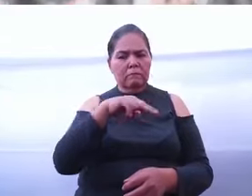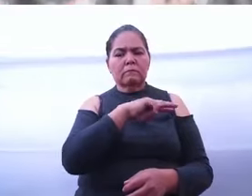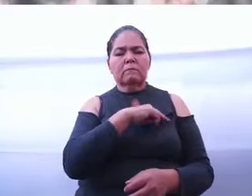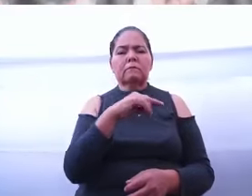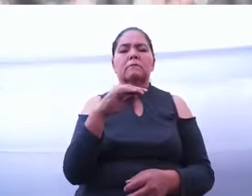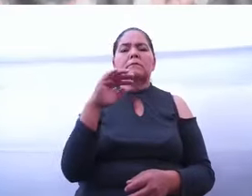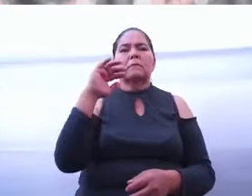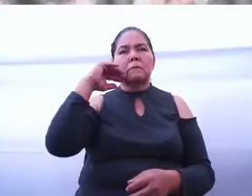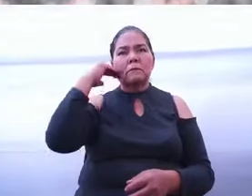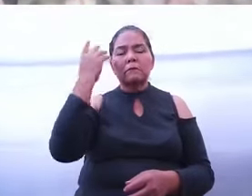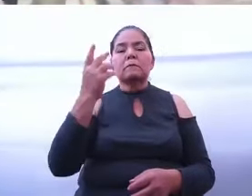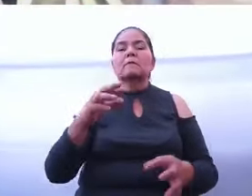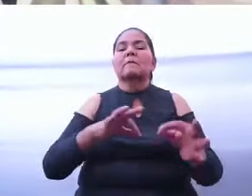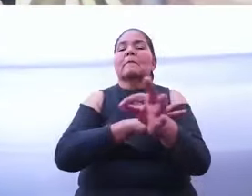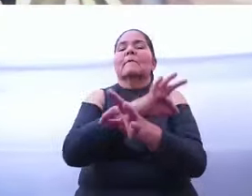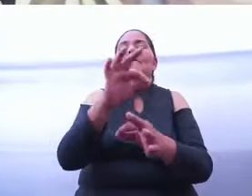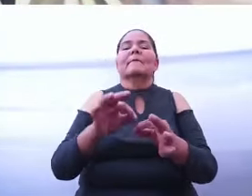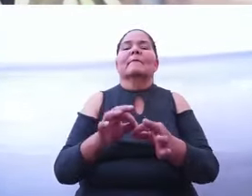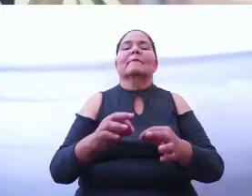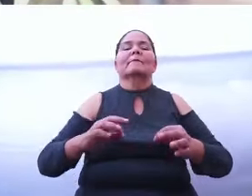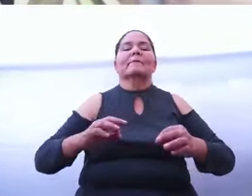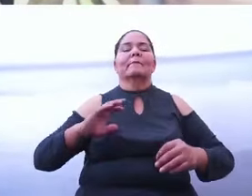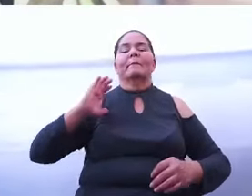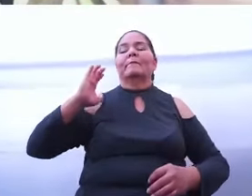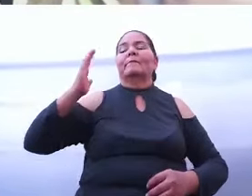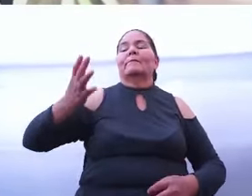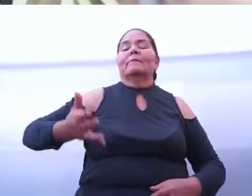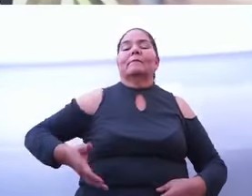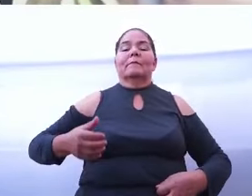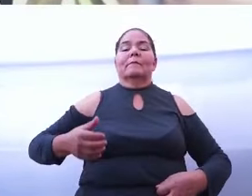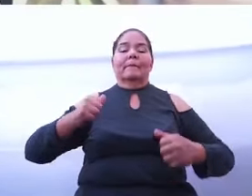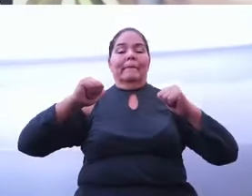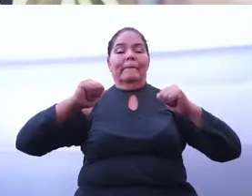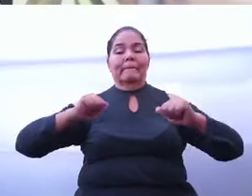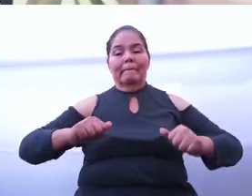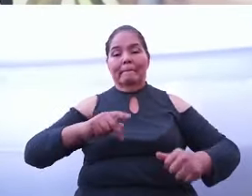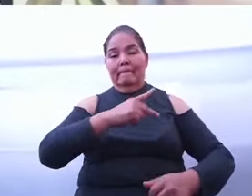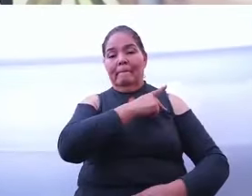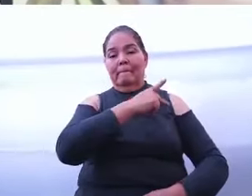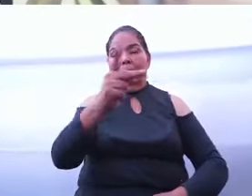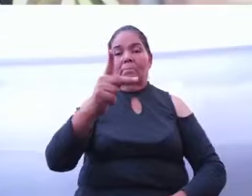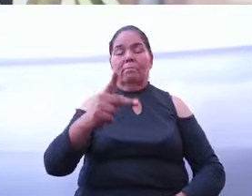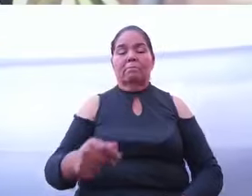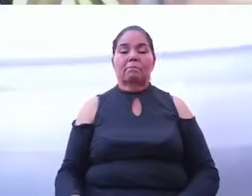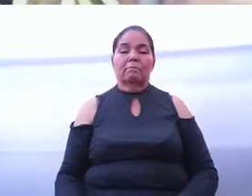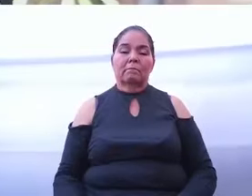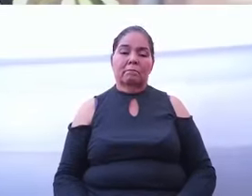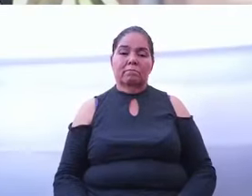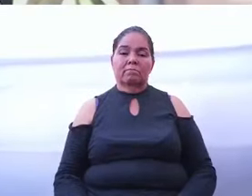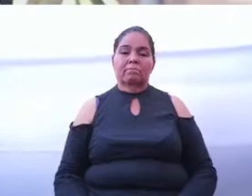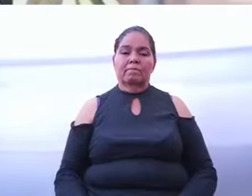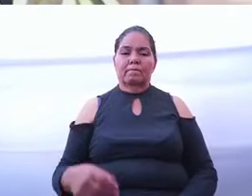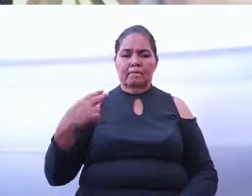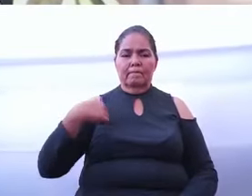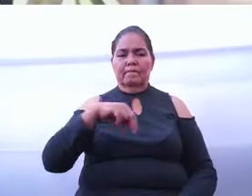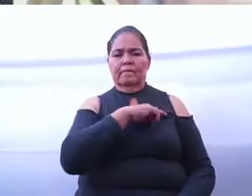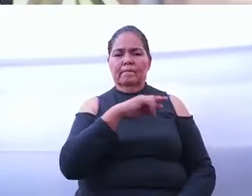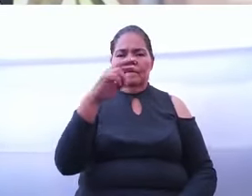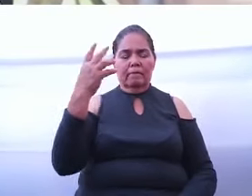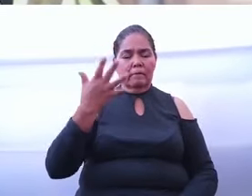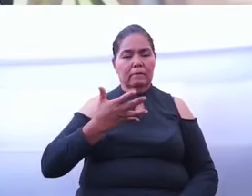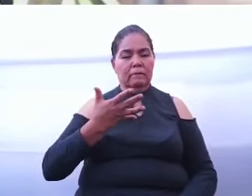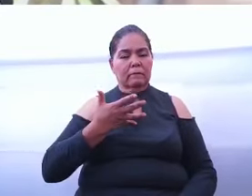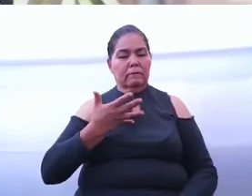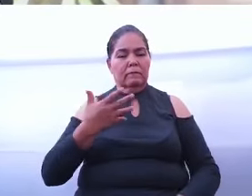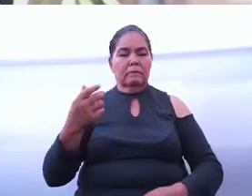No queremos que nadie tenga que ser valiente por ser quien es. Queremos el reconocimiento de los derechos para todas y